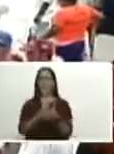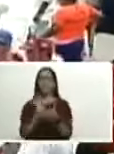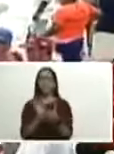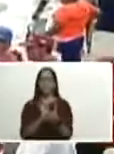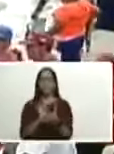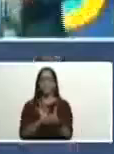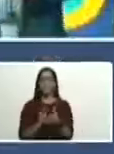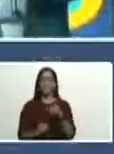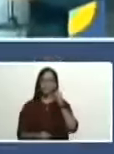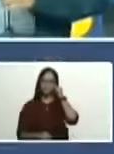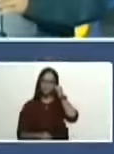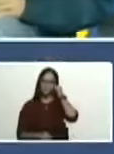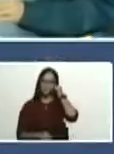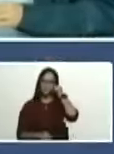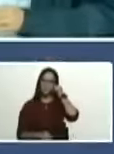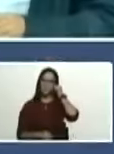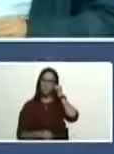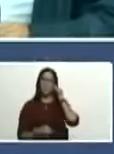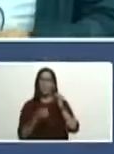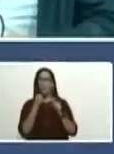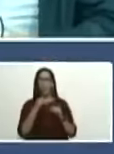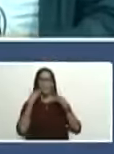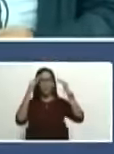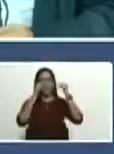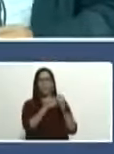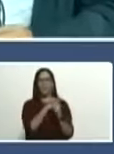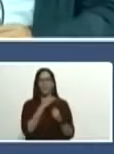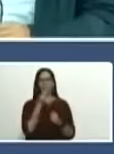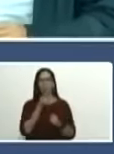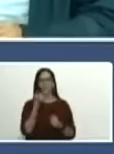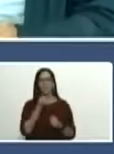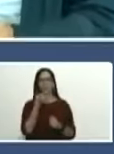que funcionen. Bueno, mi comandante jefe, buenas tardes.